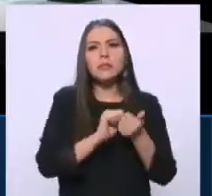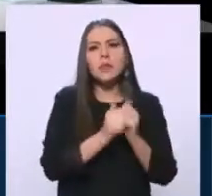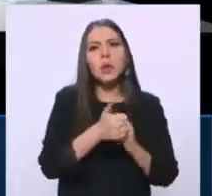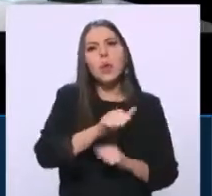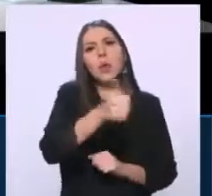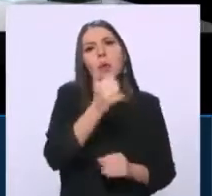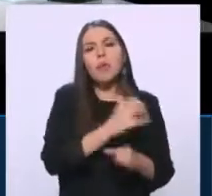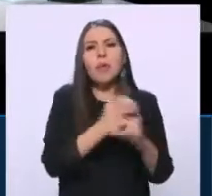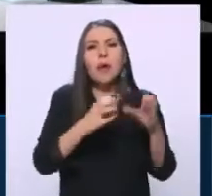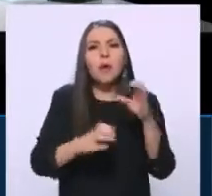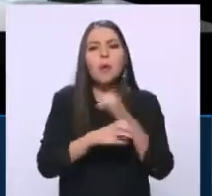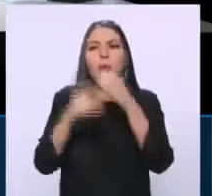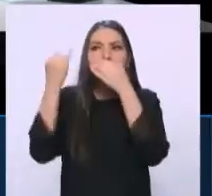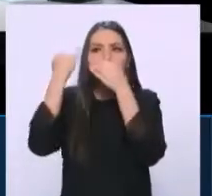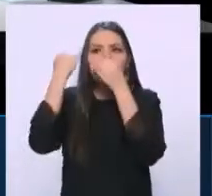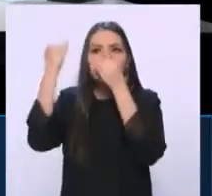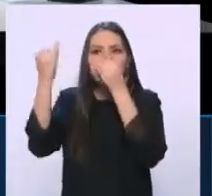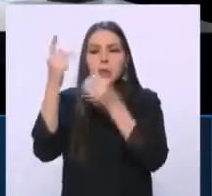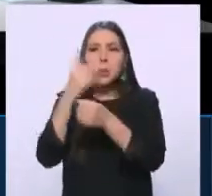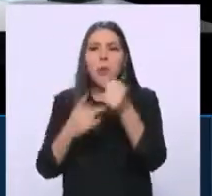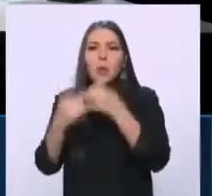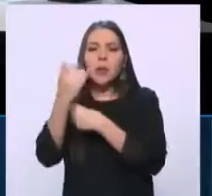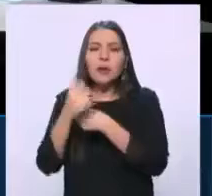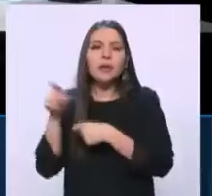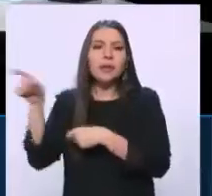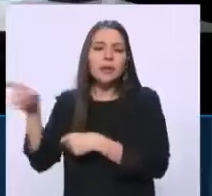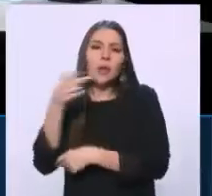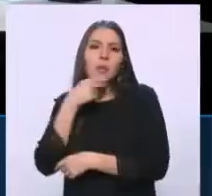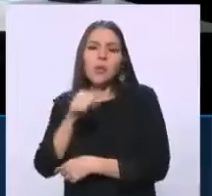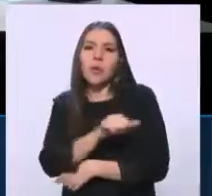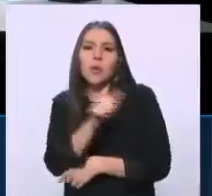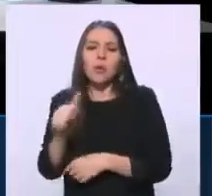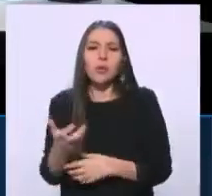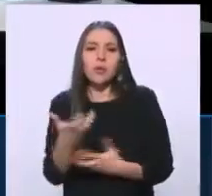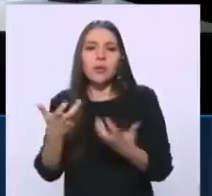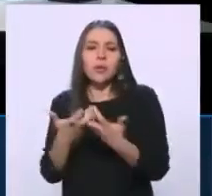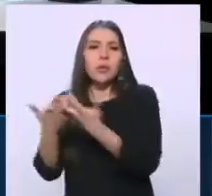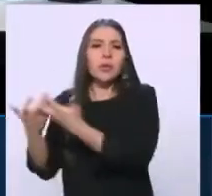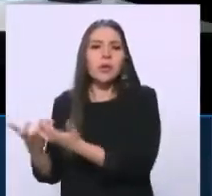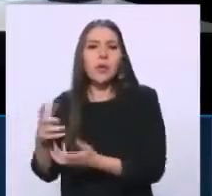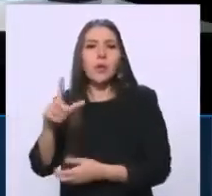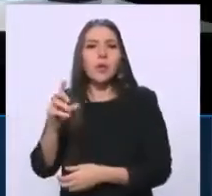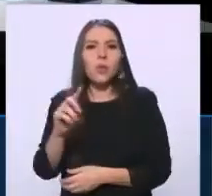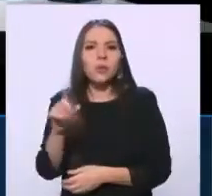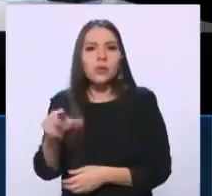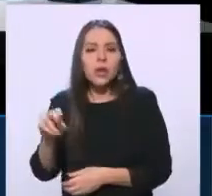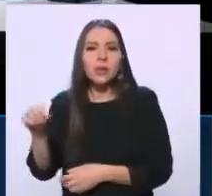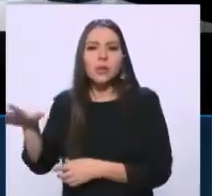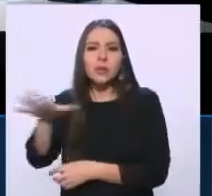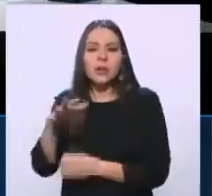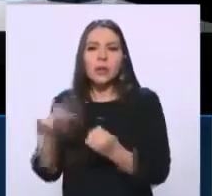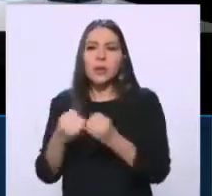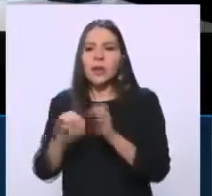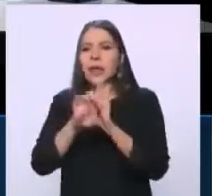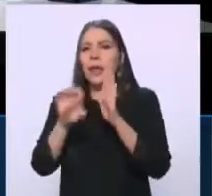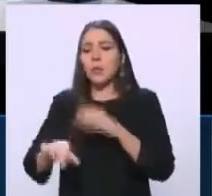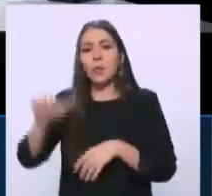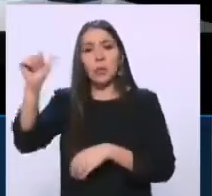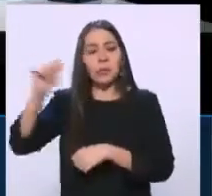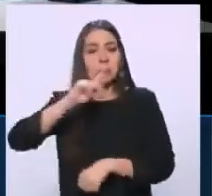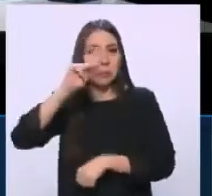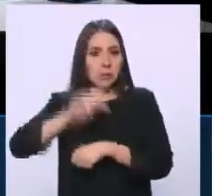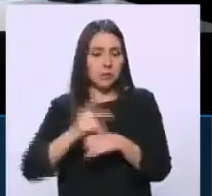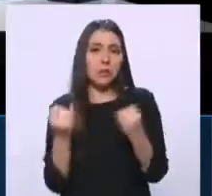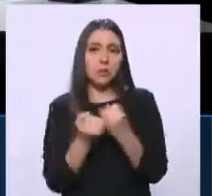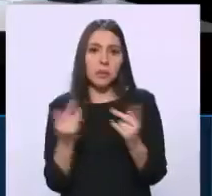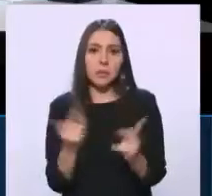proyecto electoral que incluya a Lozano o a compañía como sus principales ejes. Esto ha pasado en Brasil, por ejemplo,